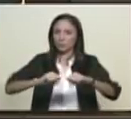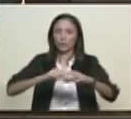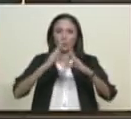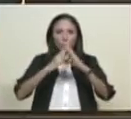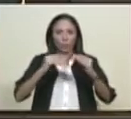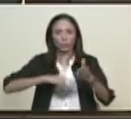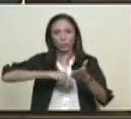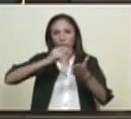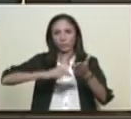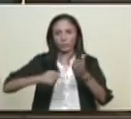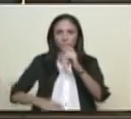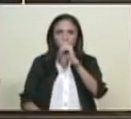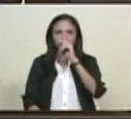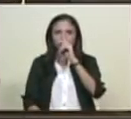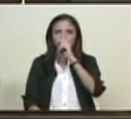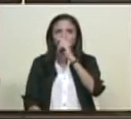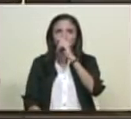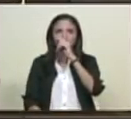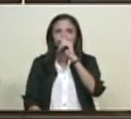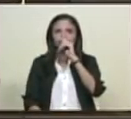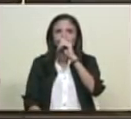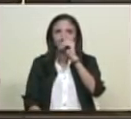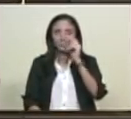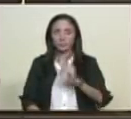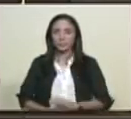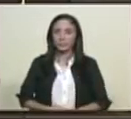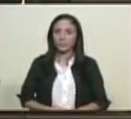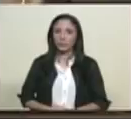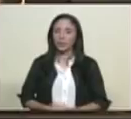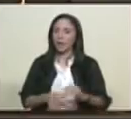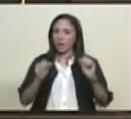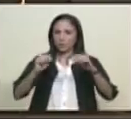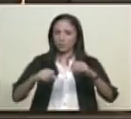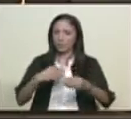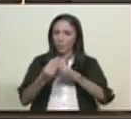partes. A cumplirlo ampliamente.